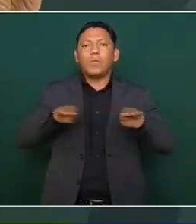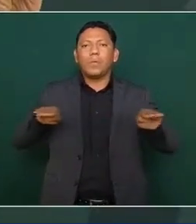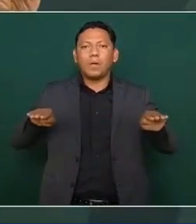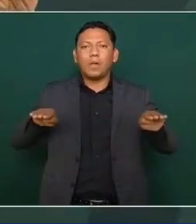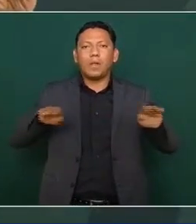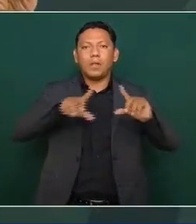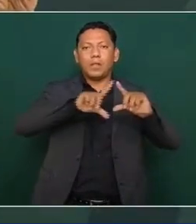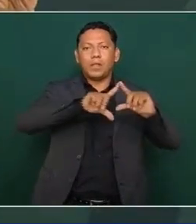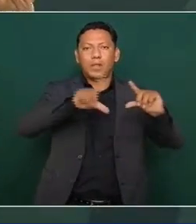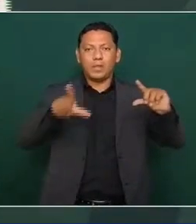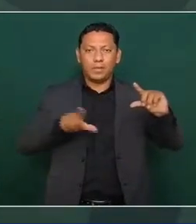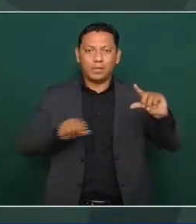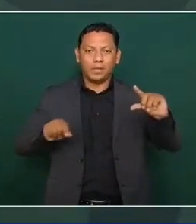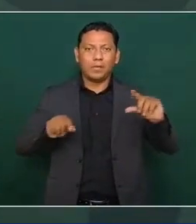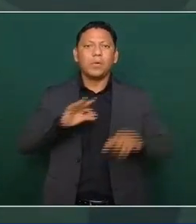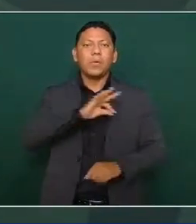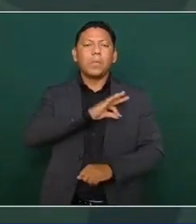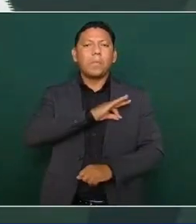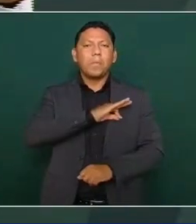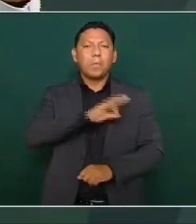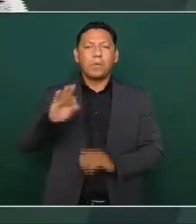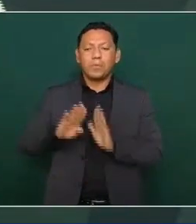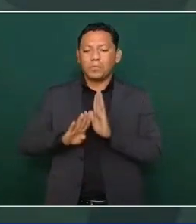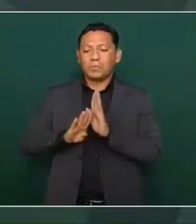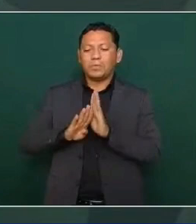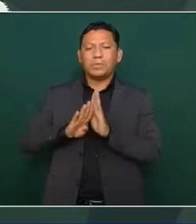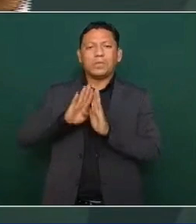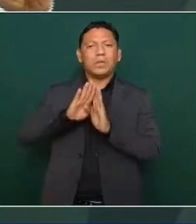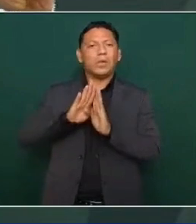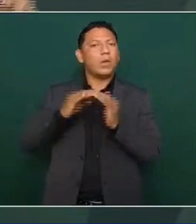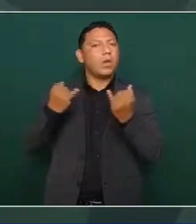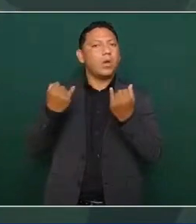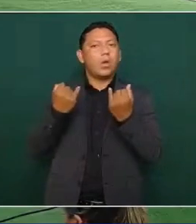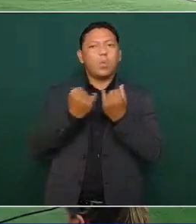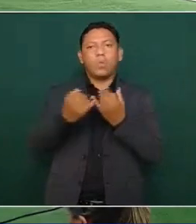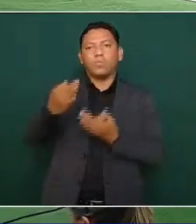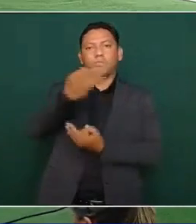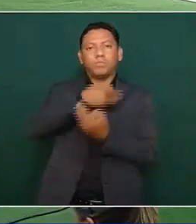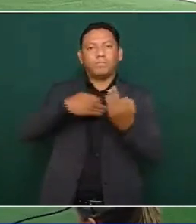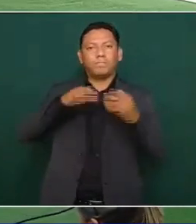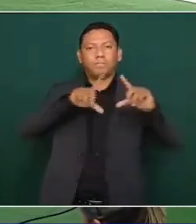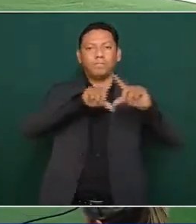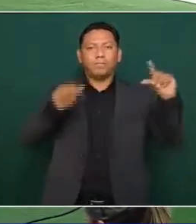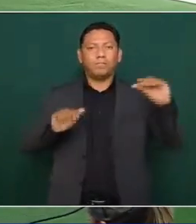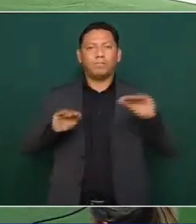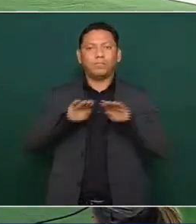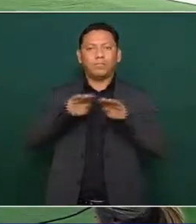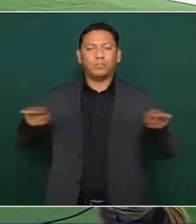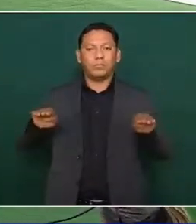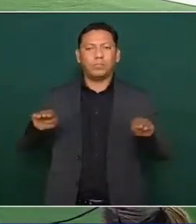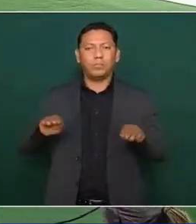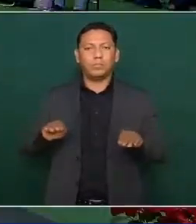horizontal, que podamos crecer parejo en todo el país. Muchas gracias, presidente.